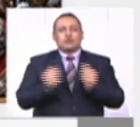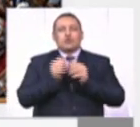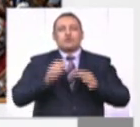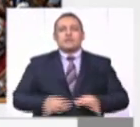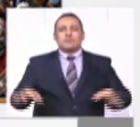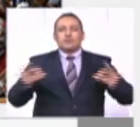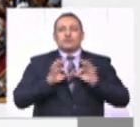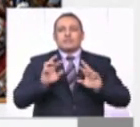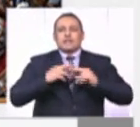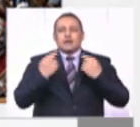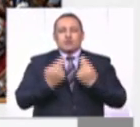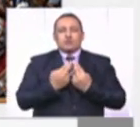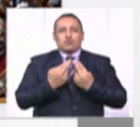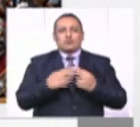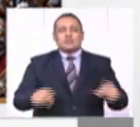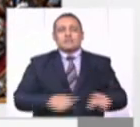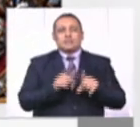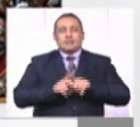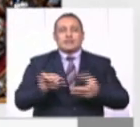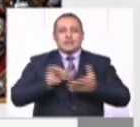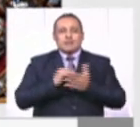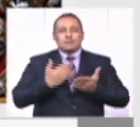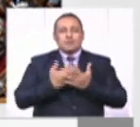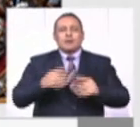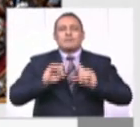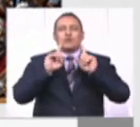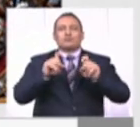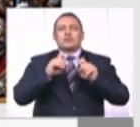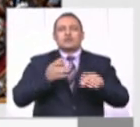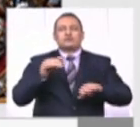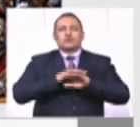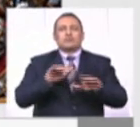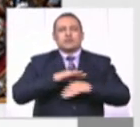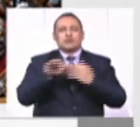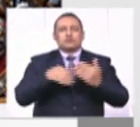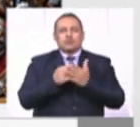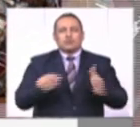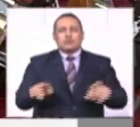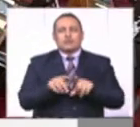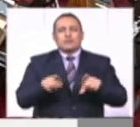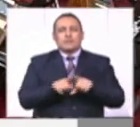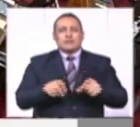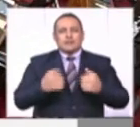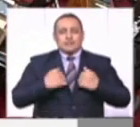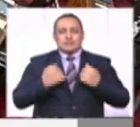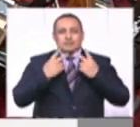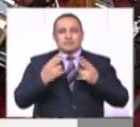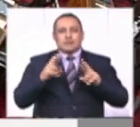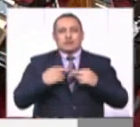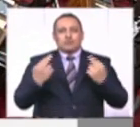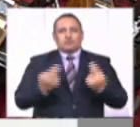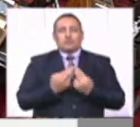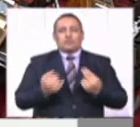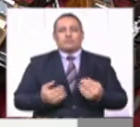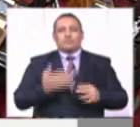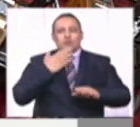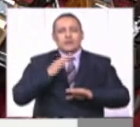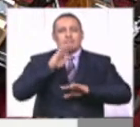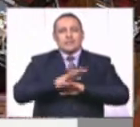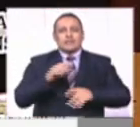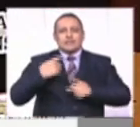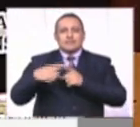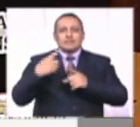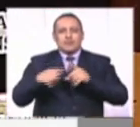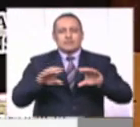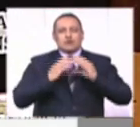importante sesión plenaria y también consultarte sobre lo que se está viviendo escuchemos la asistencia en estos momentos tes señores